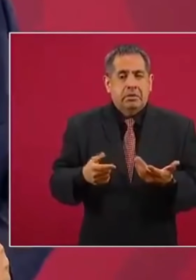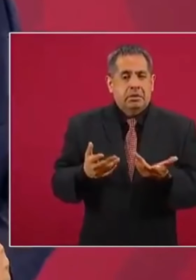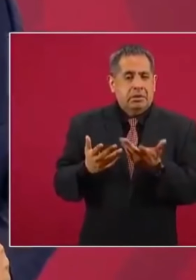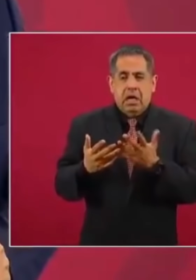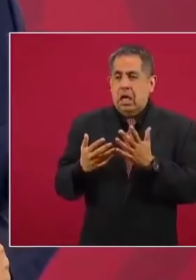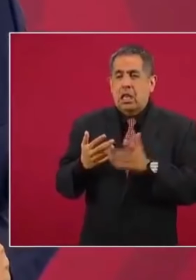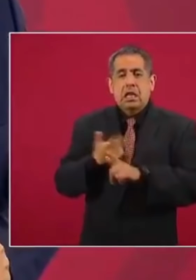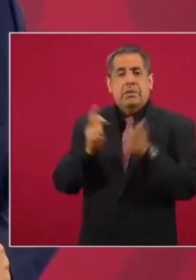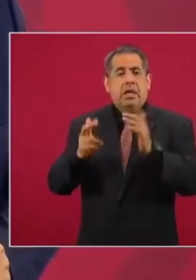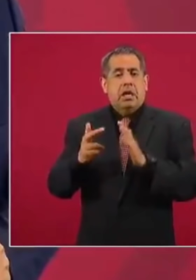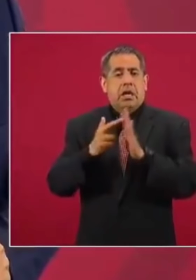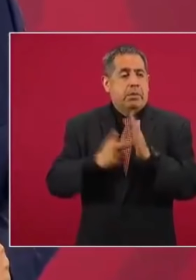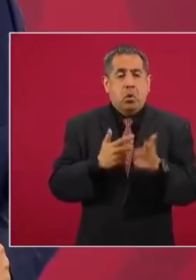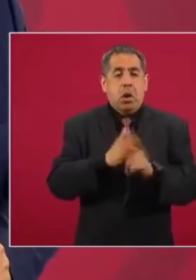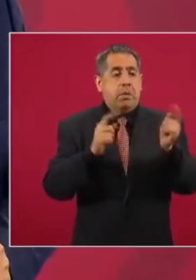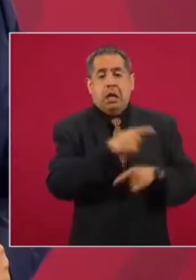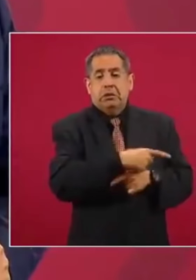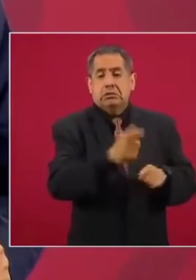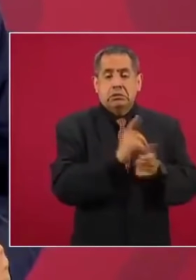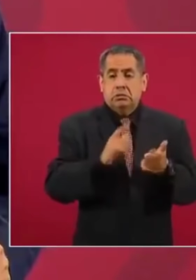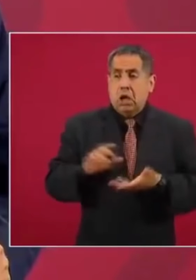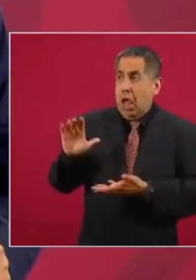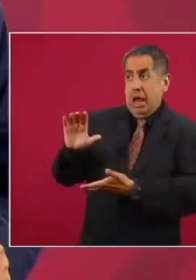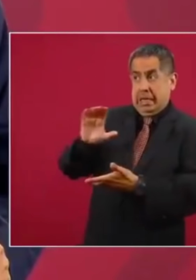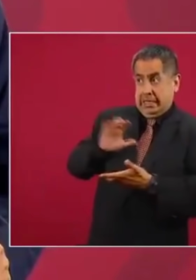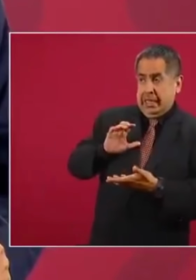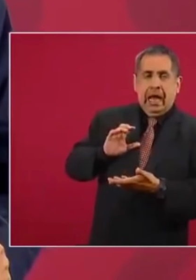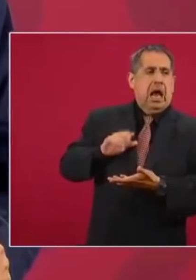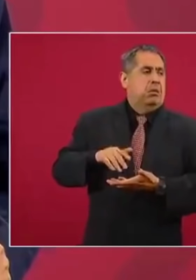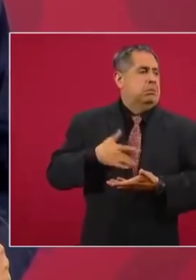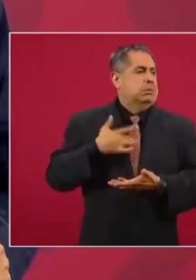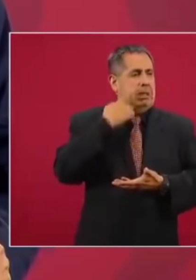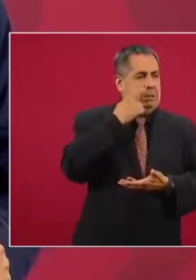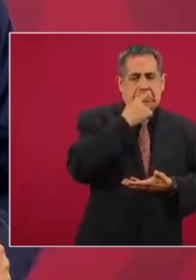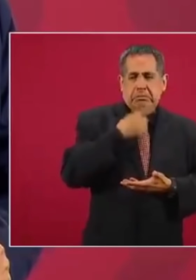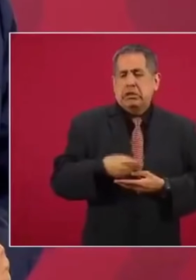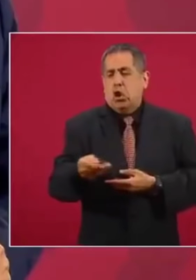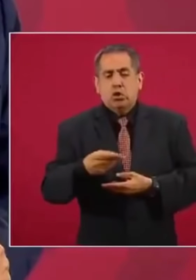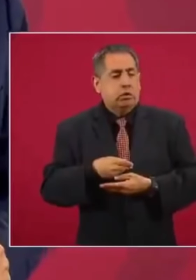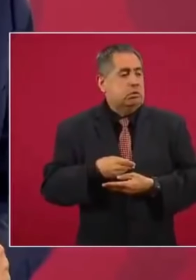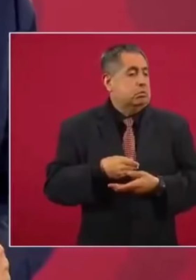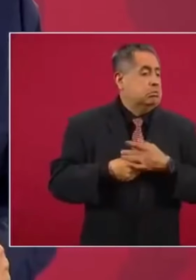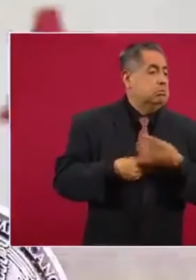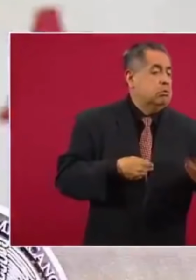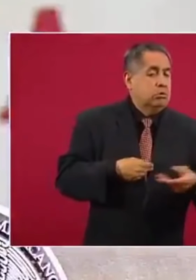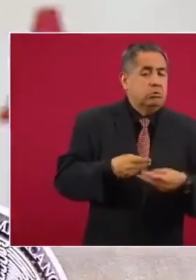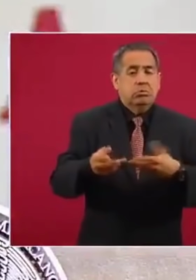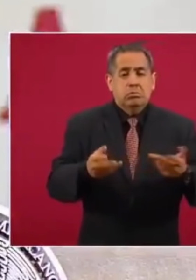normatividad se manejaban de manera discrecional o con